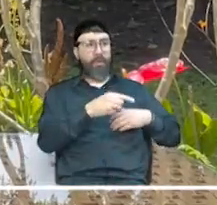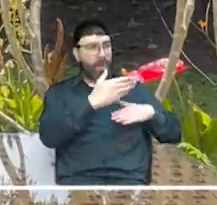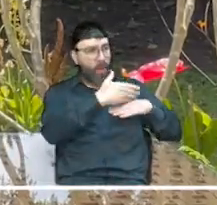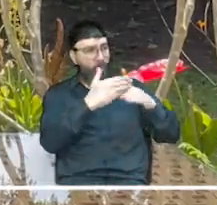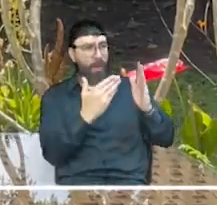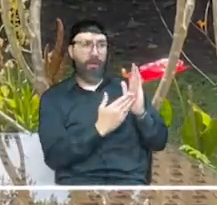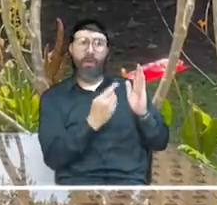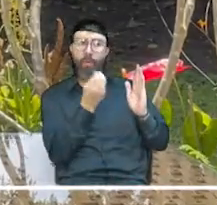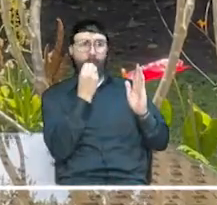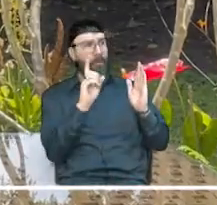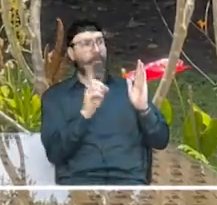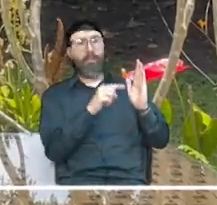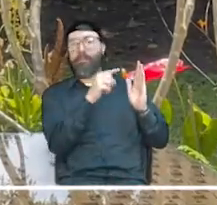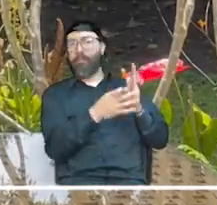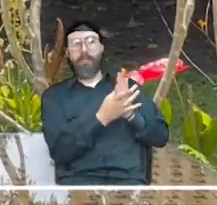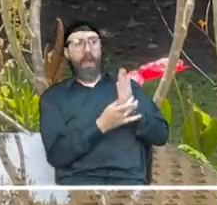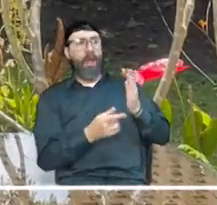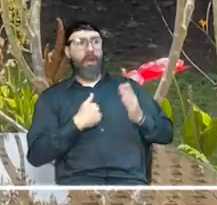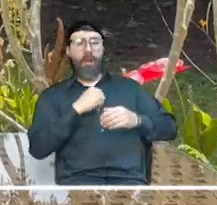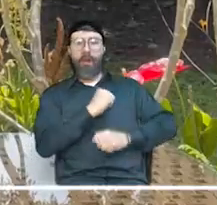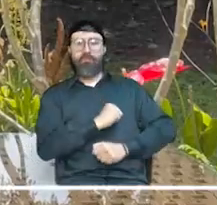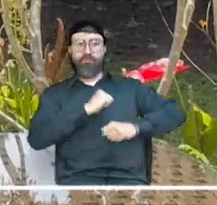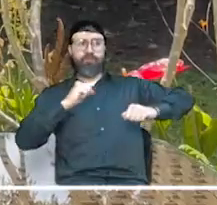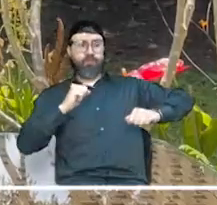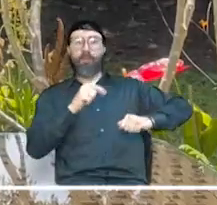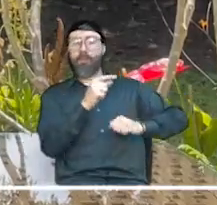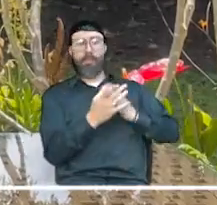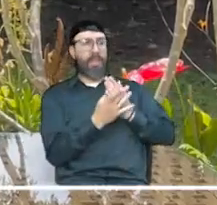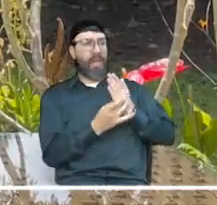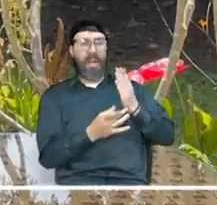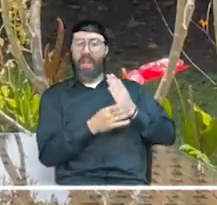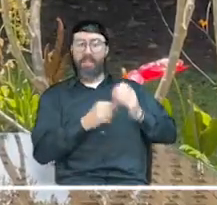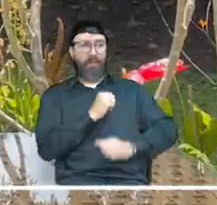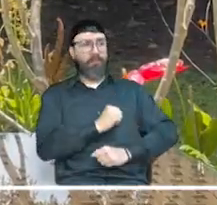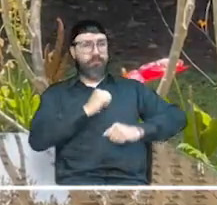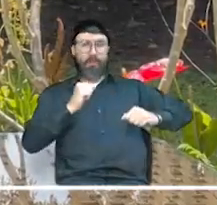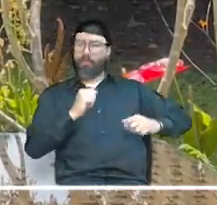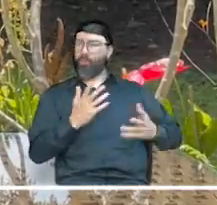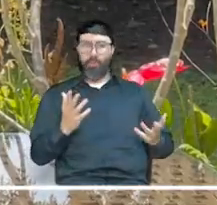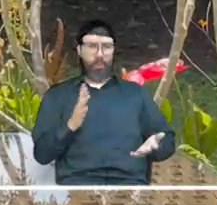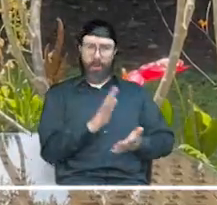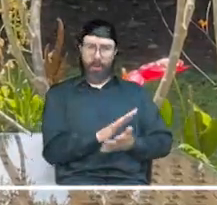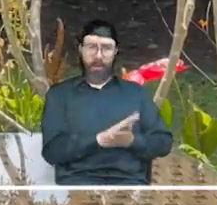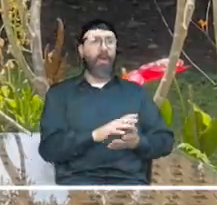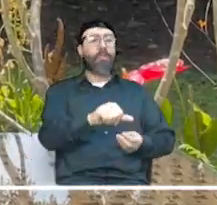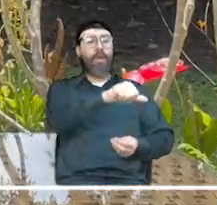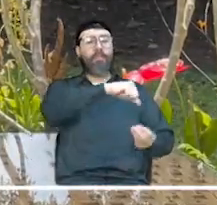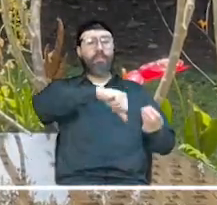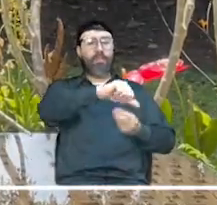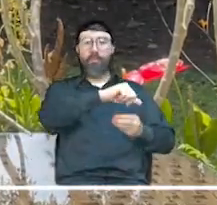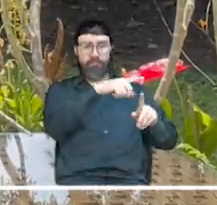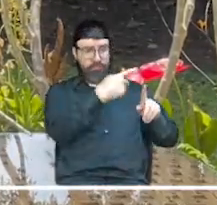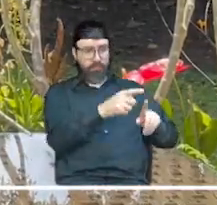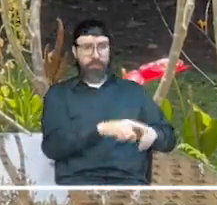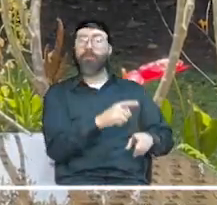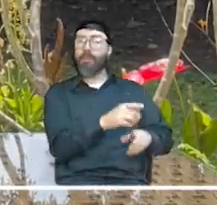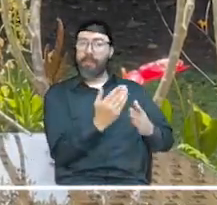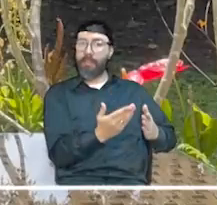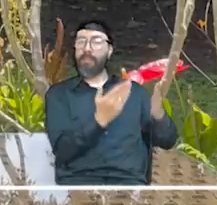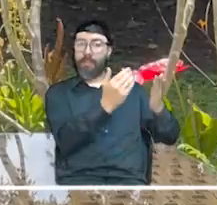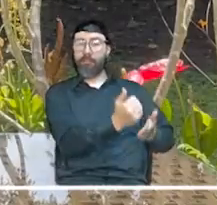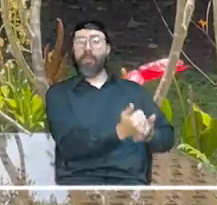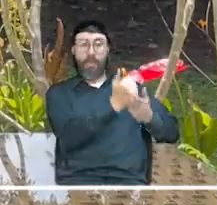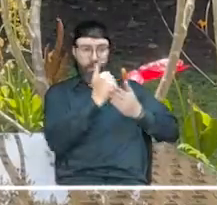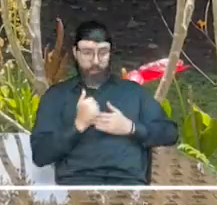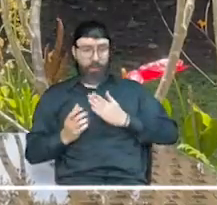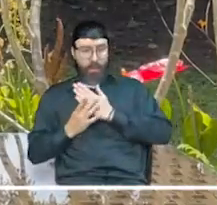que las va a aumentar de peso o que les va a subir la grasa en su cuerpo, el aceite de oliva o los aceites que he mencionado. Y esto